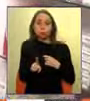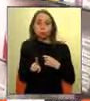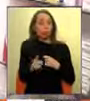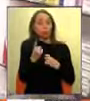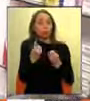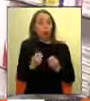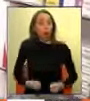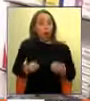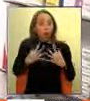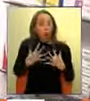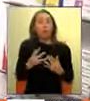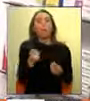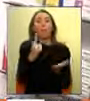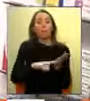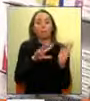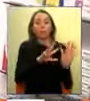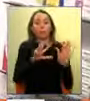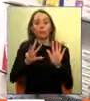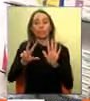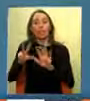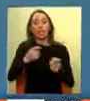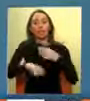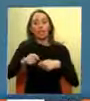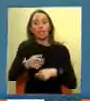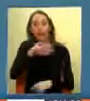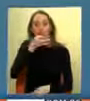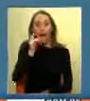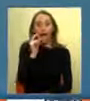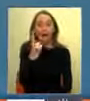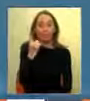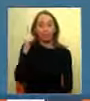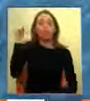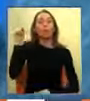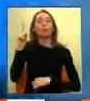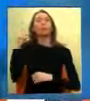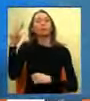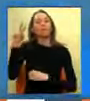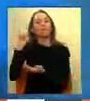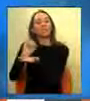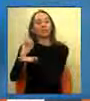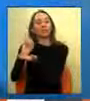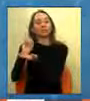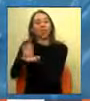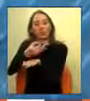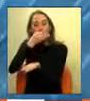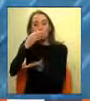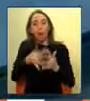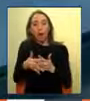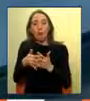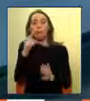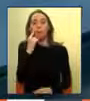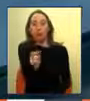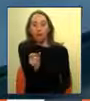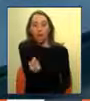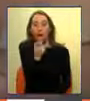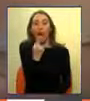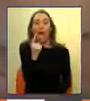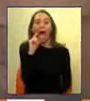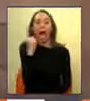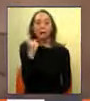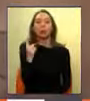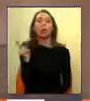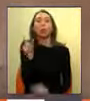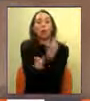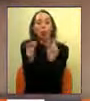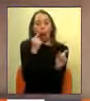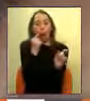Salió a la venta en 1998, cuando la Agencia de Medicamentos norteamericana aprobó esta pastilla azul como remedio para la impotencia